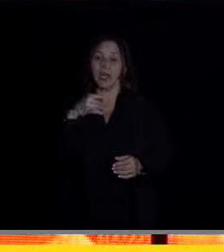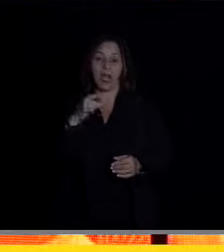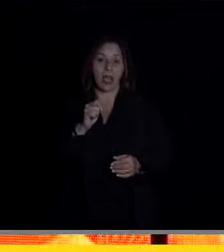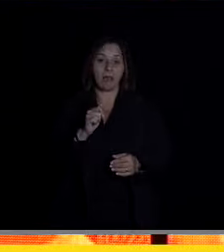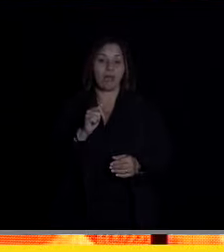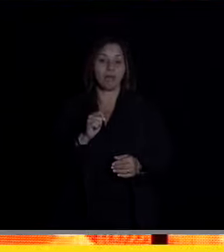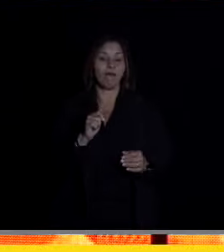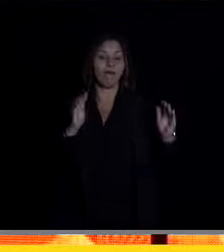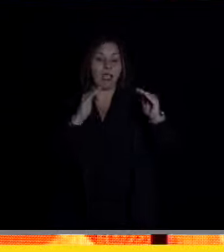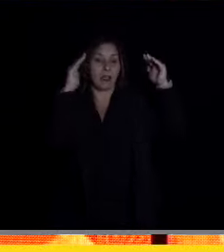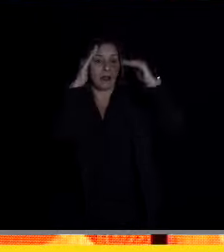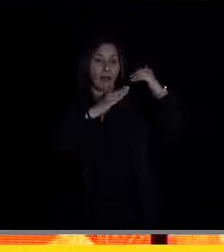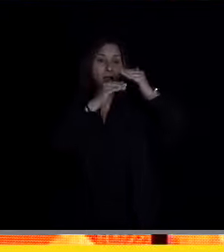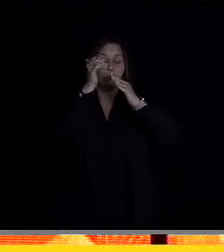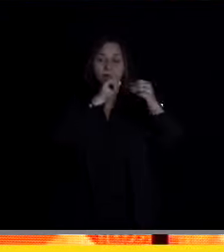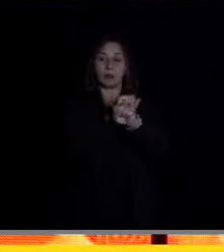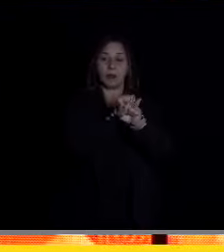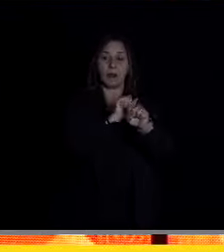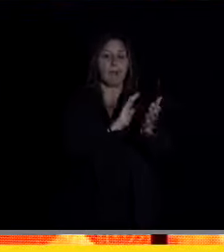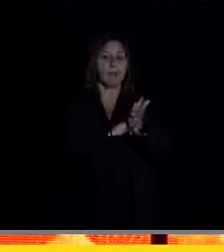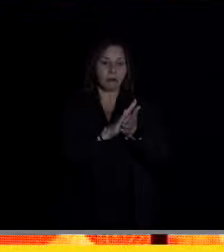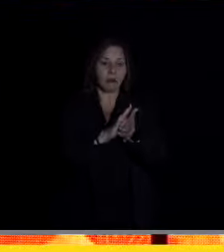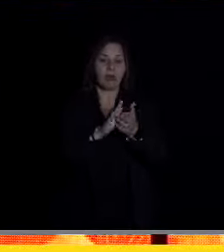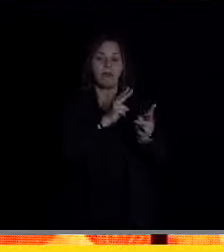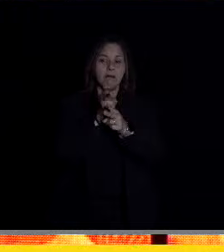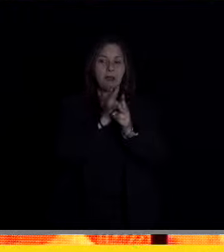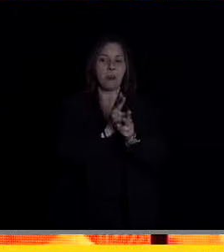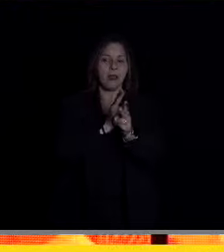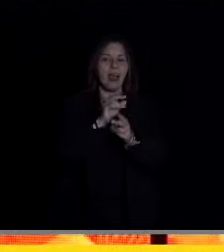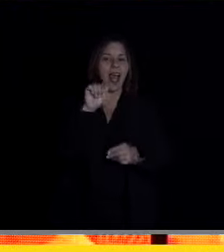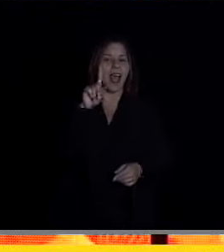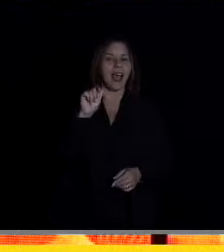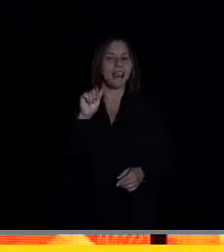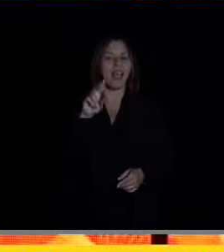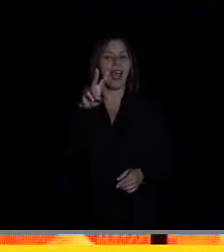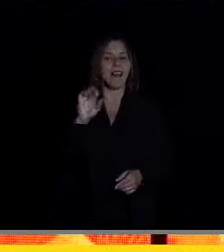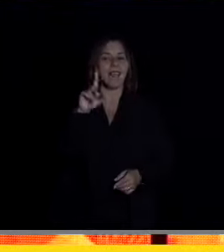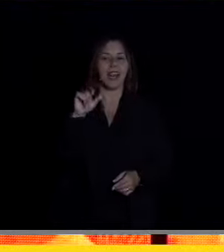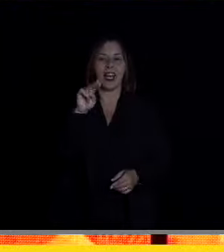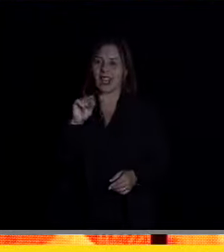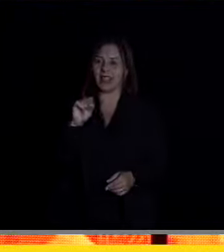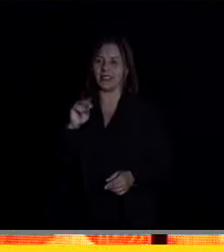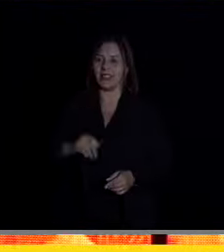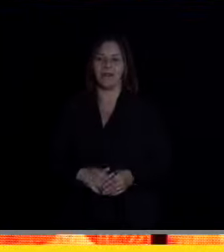La Secretaría de Infraestructura, Ornato y Conservación. Tenemos a Dabelén Caballero Miranda.